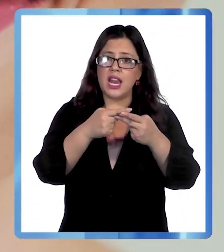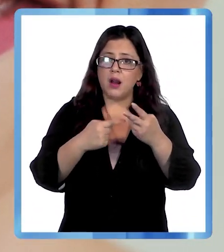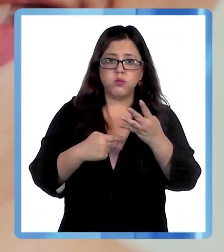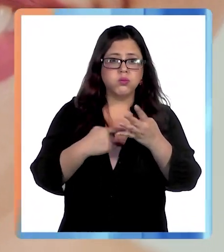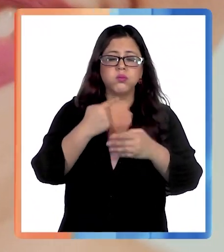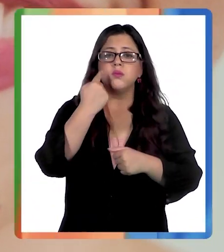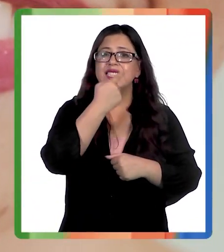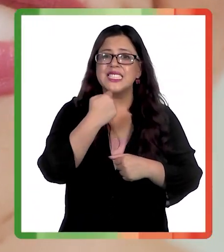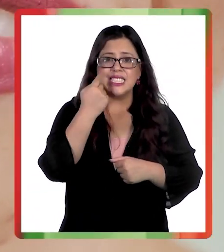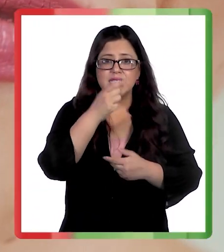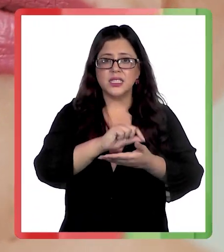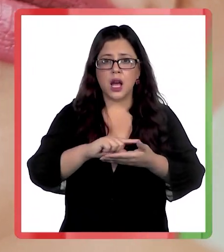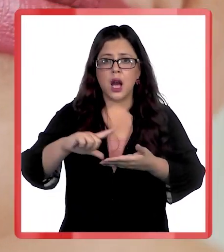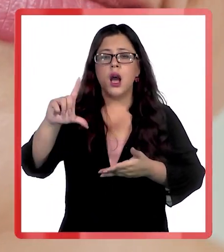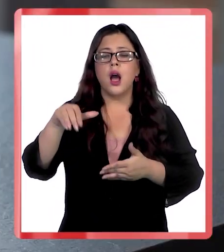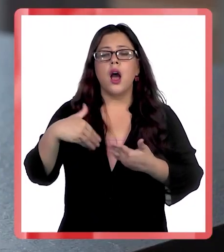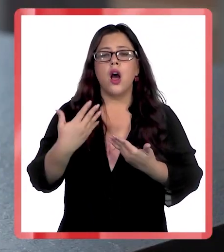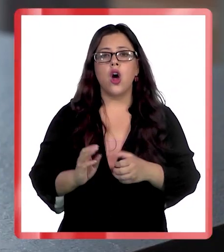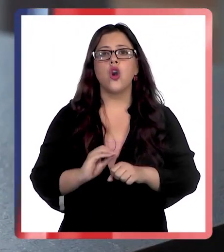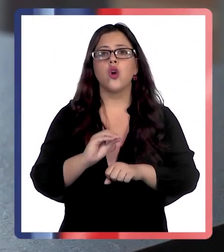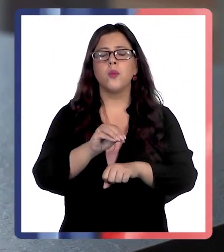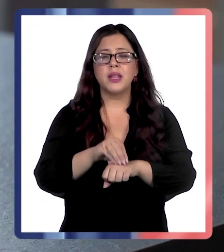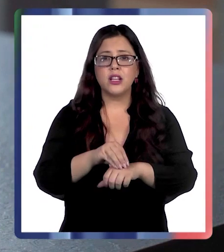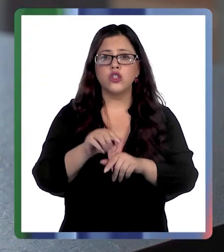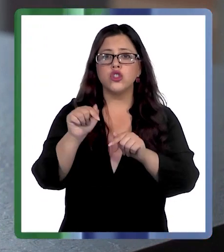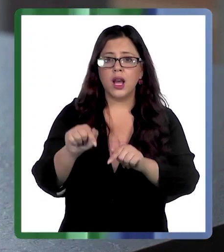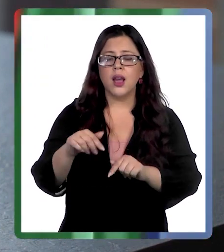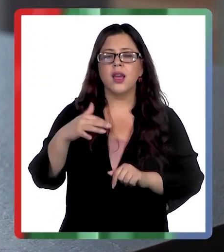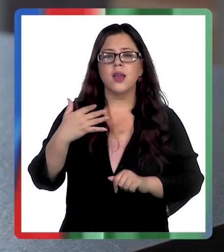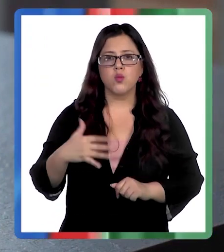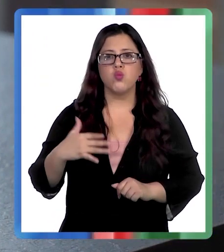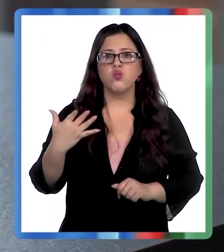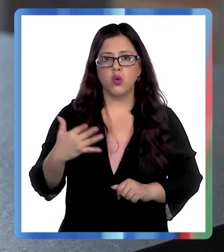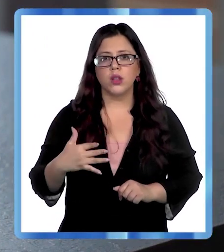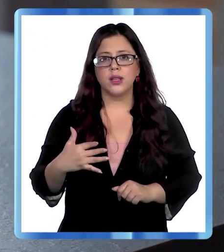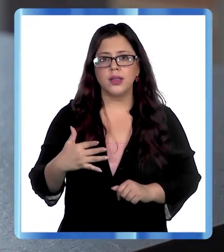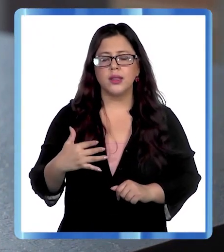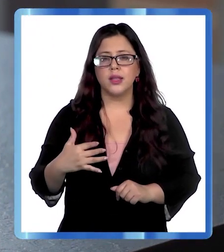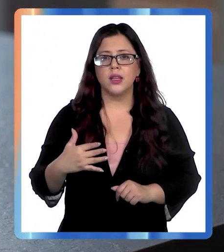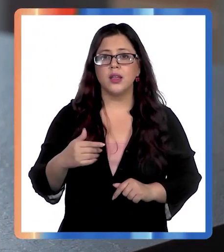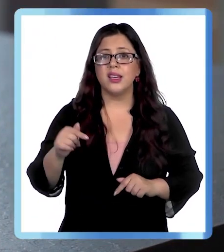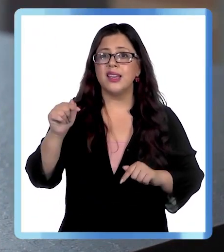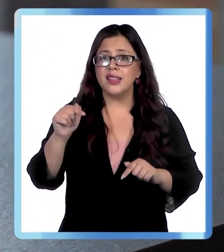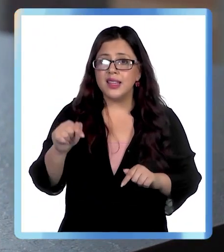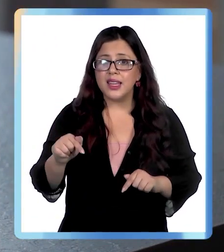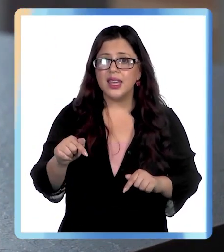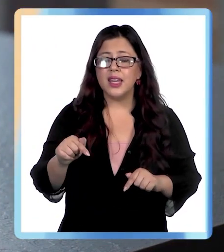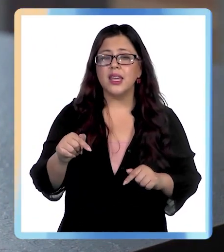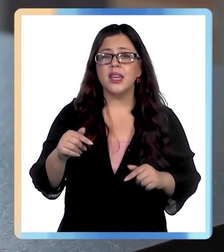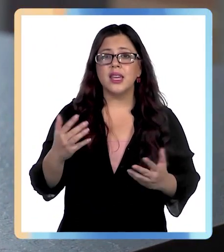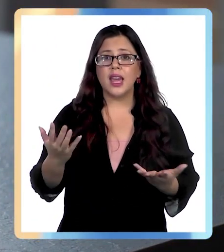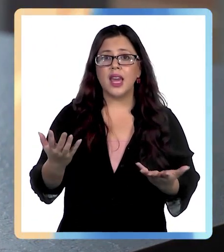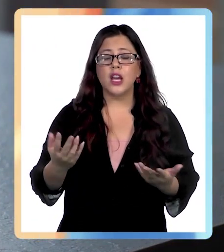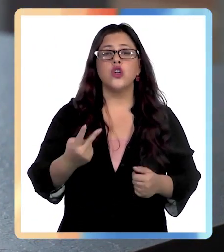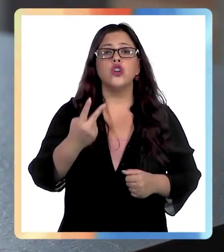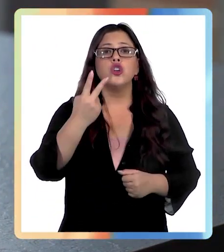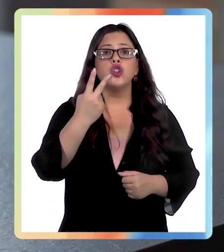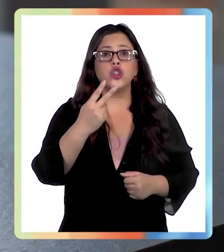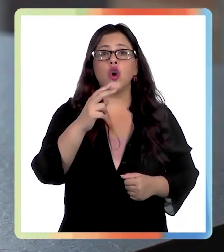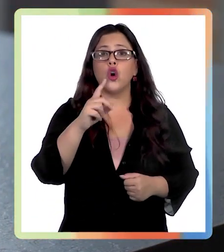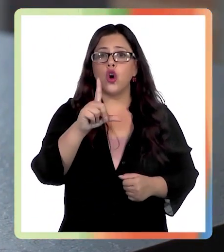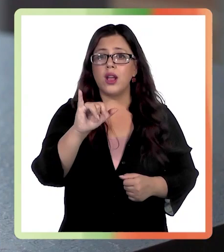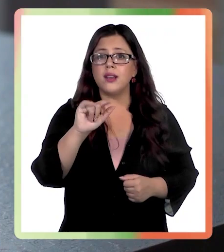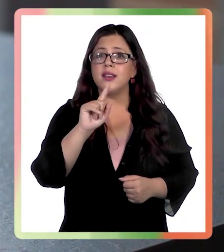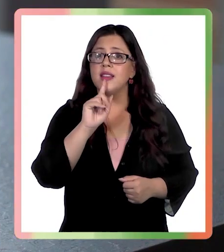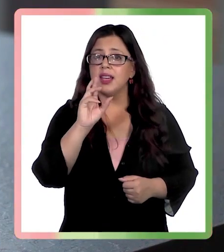encías aumentan por eso que las recomendaciones acá son super importantes hidratarse por lo menos con 2